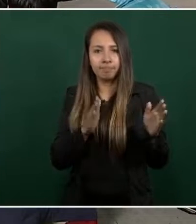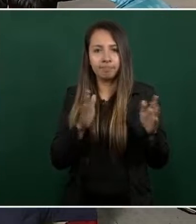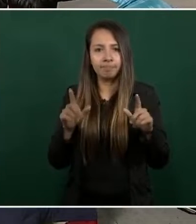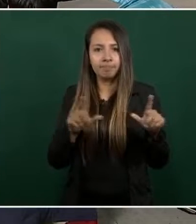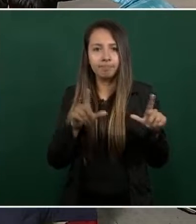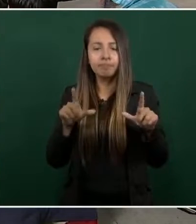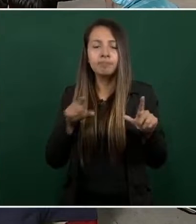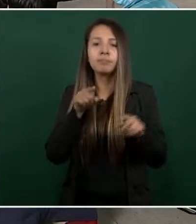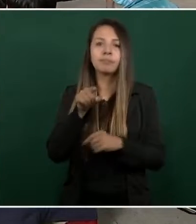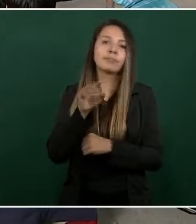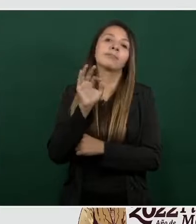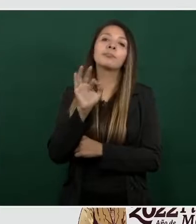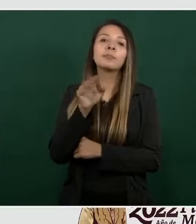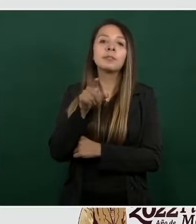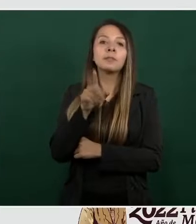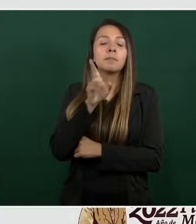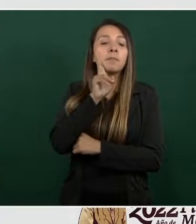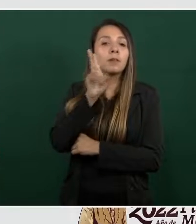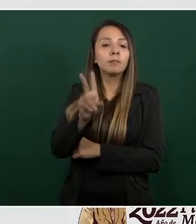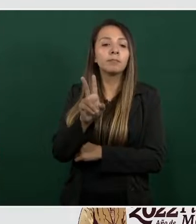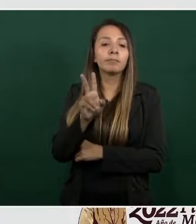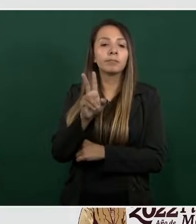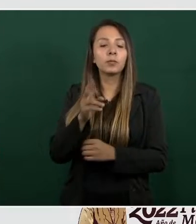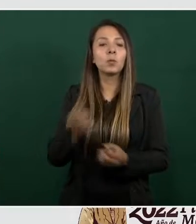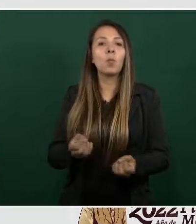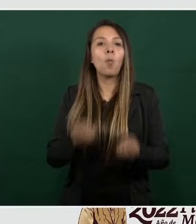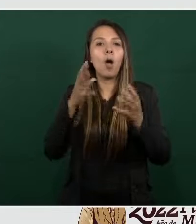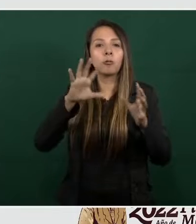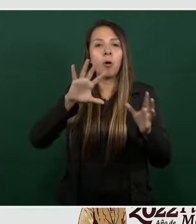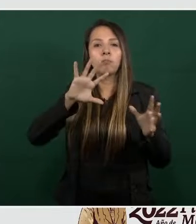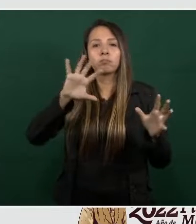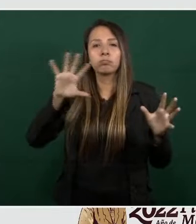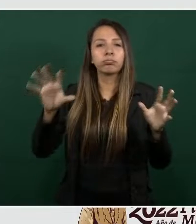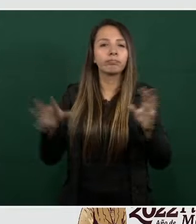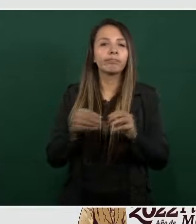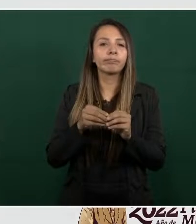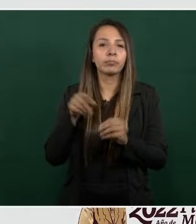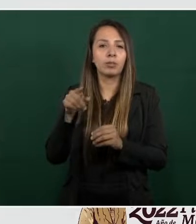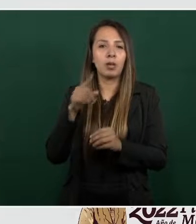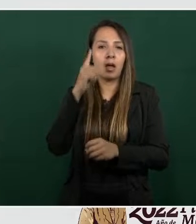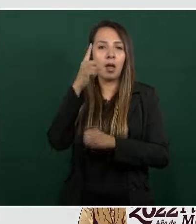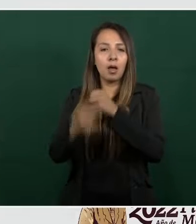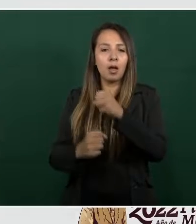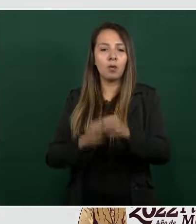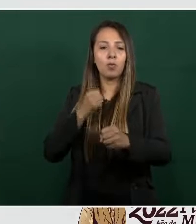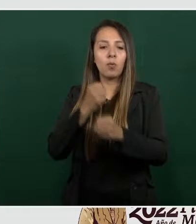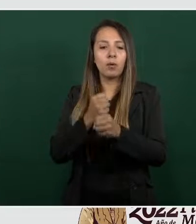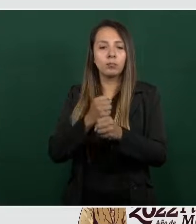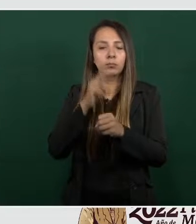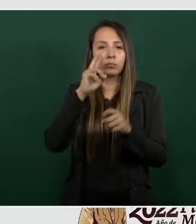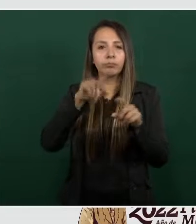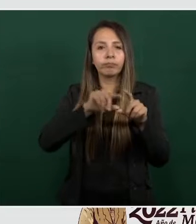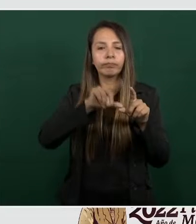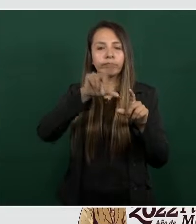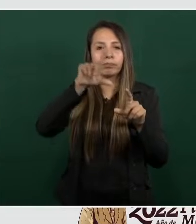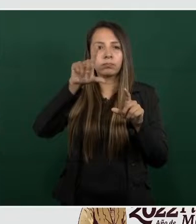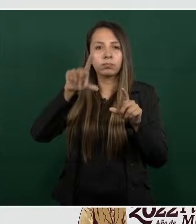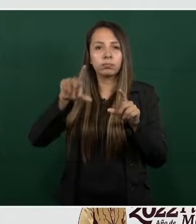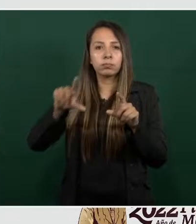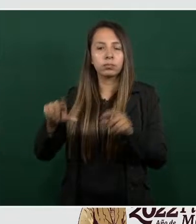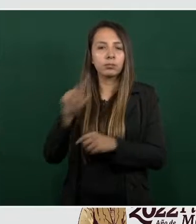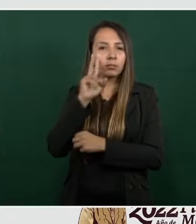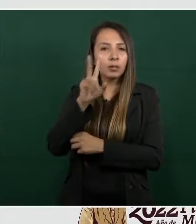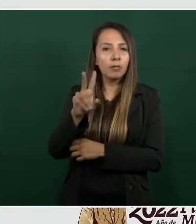Aquí vemos la tendencia del acumulado anual, cómo ha sido el comportamiento en la administración, y ahí se observa esa